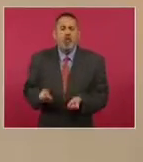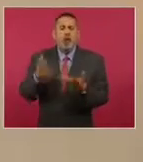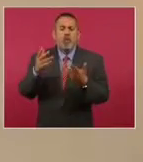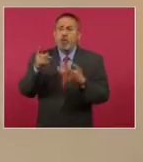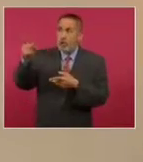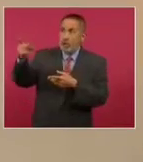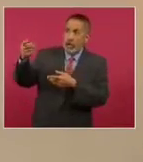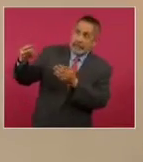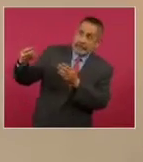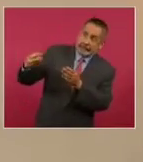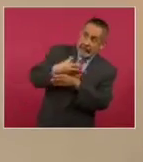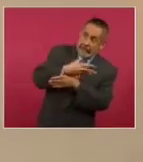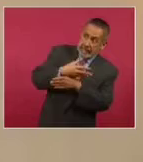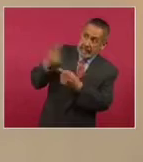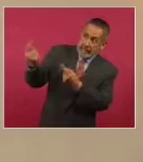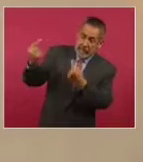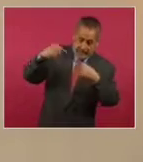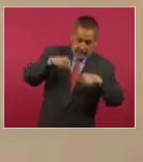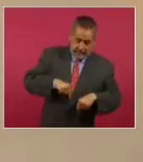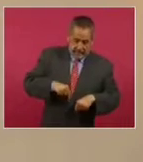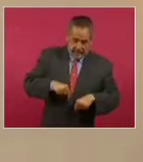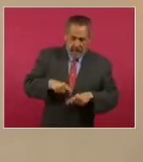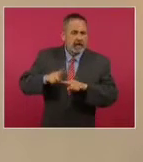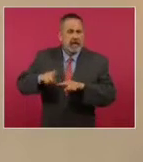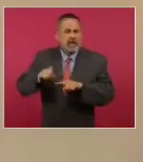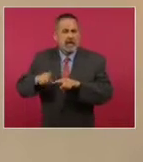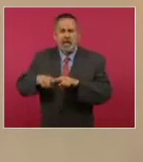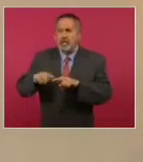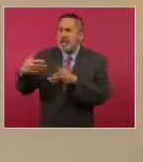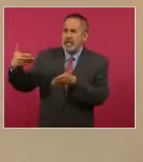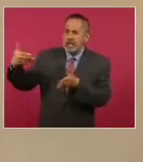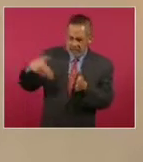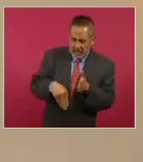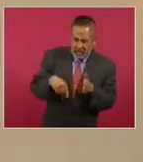los puertos chinos o